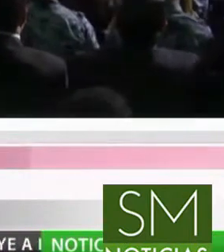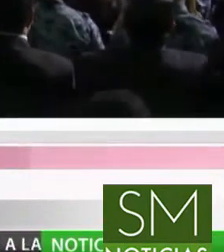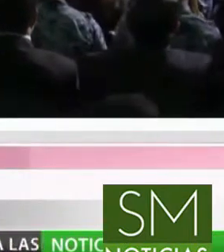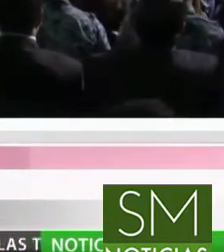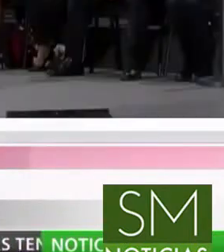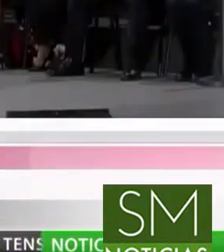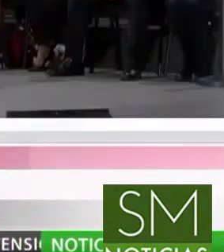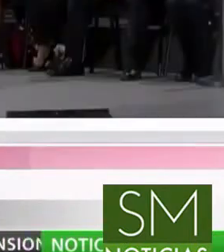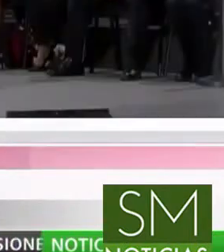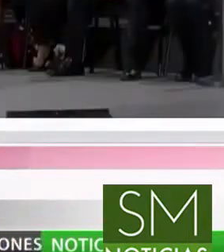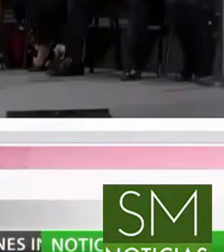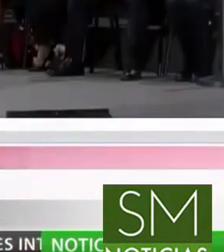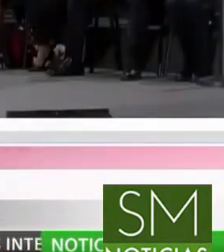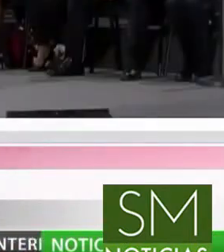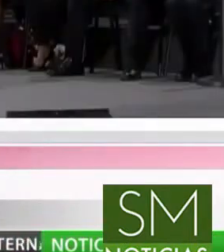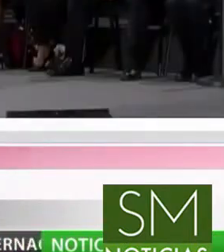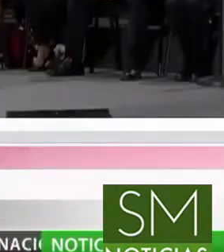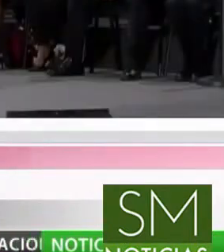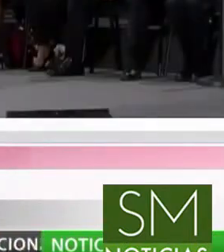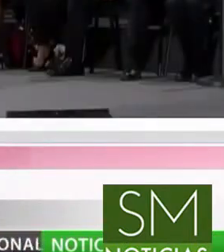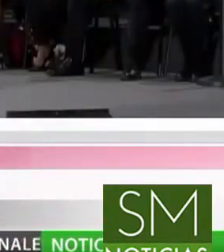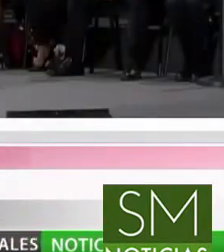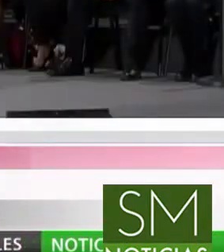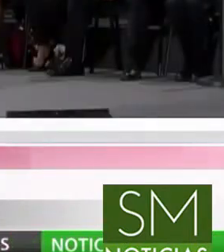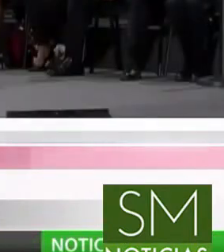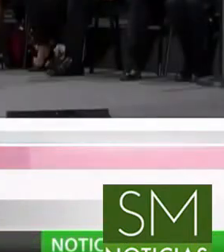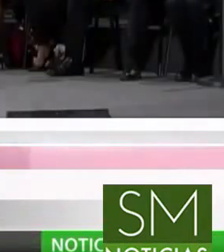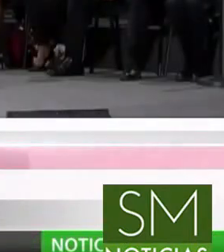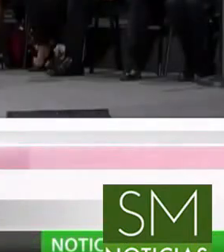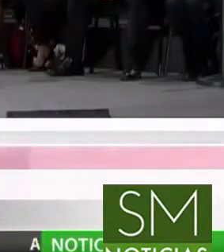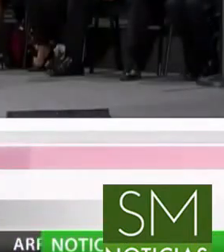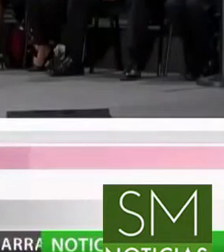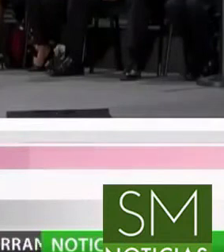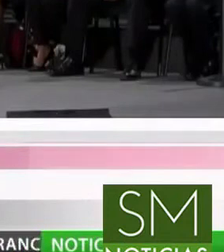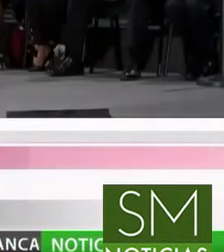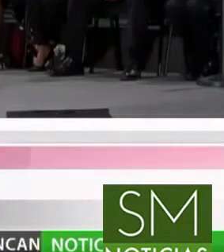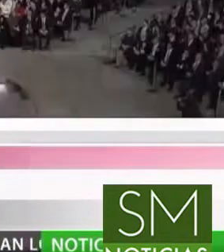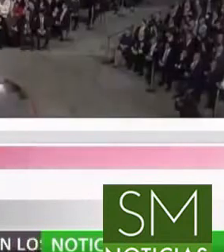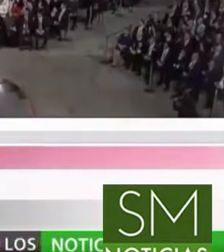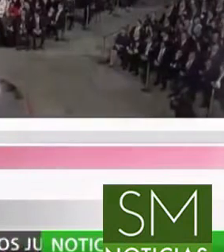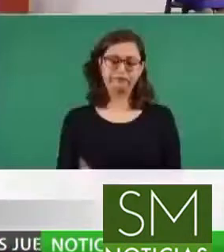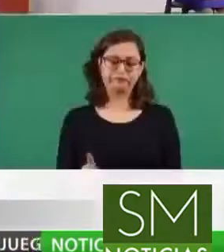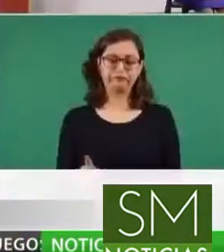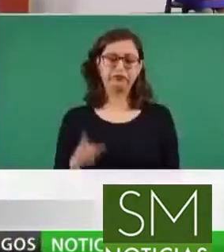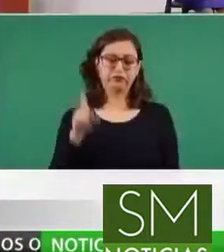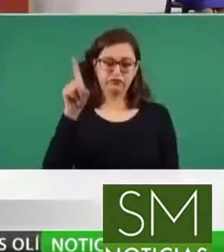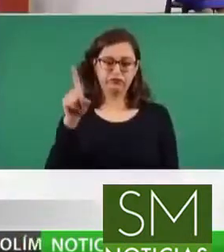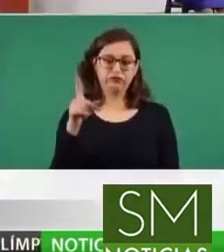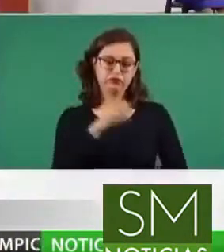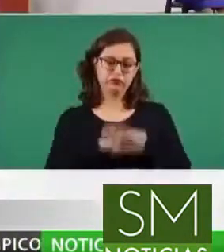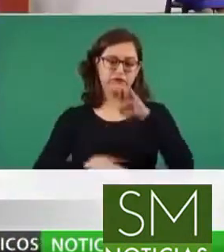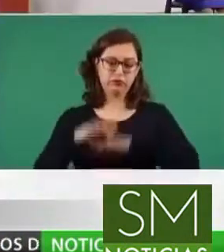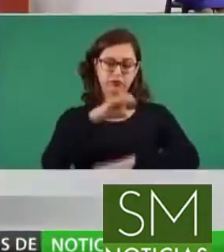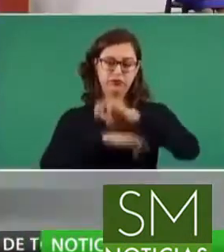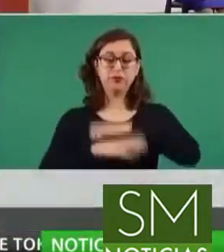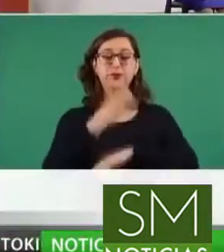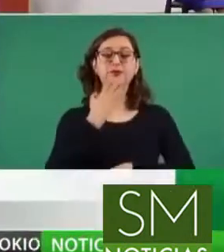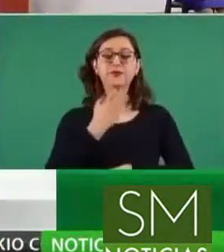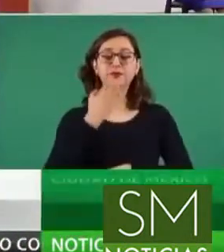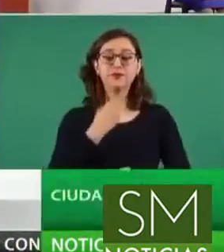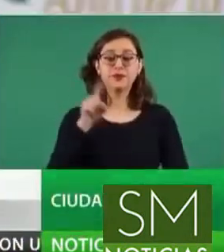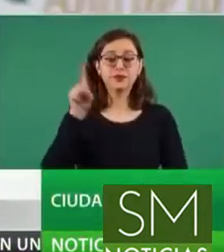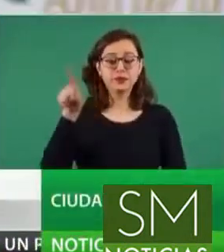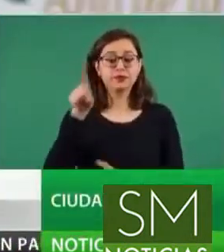su cardiólogo. Aquí parte de lo que informó este día Santiago Nieto. Cabe señalar que Grupo